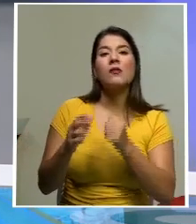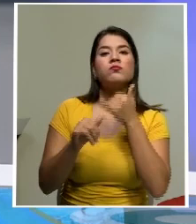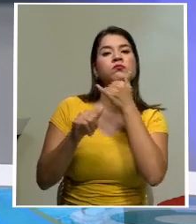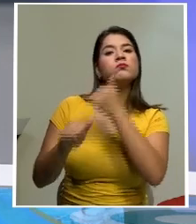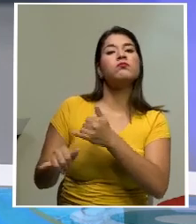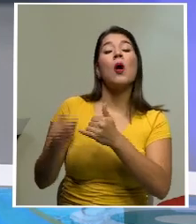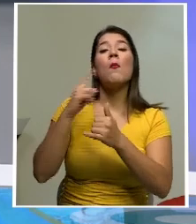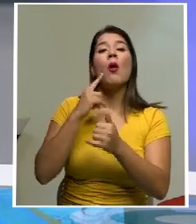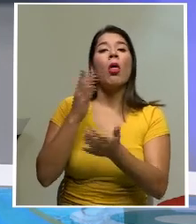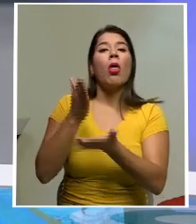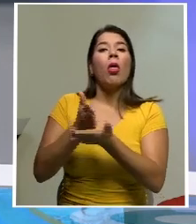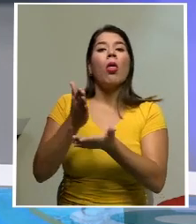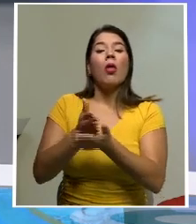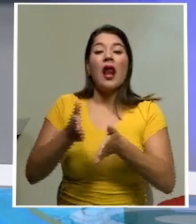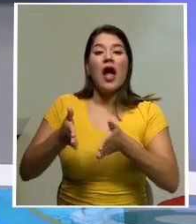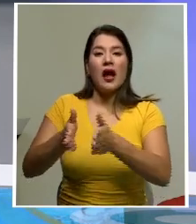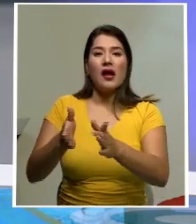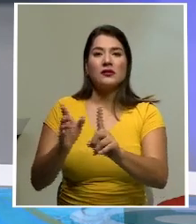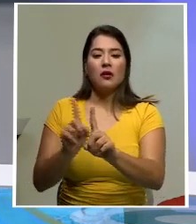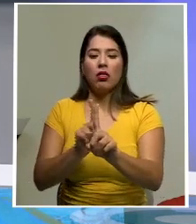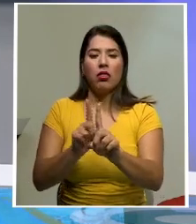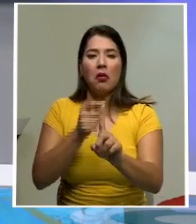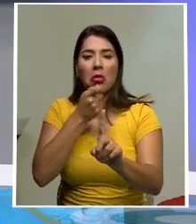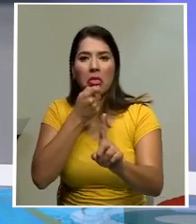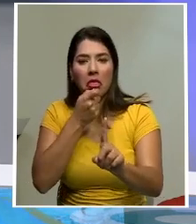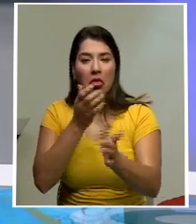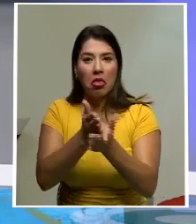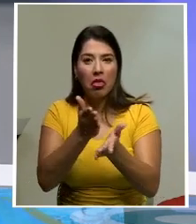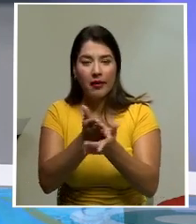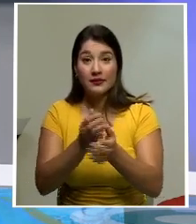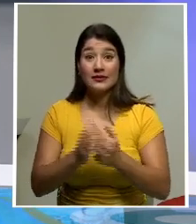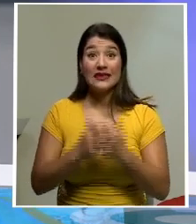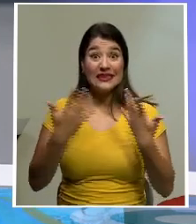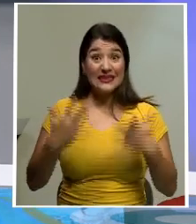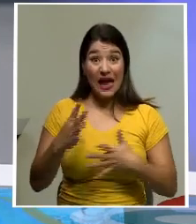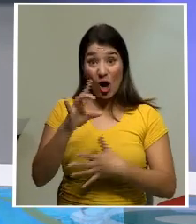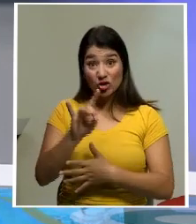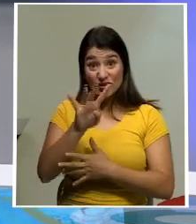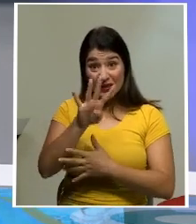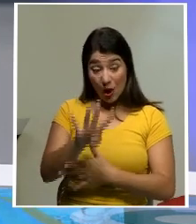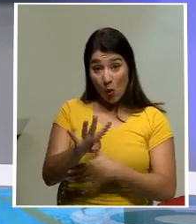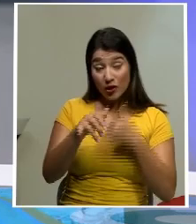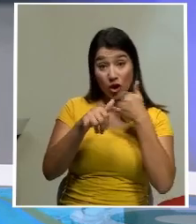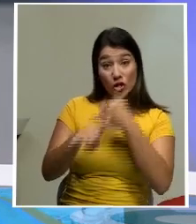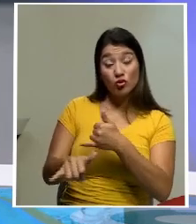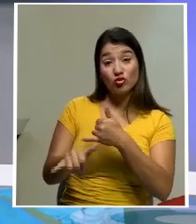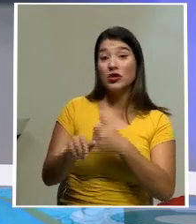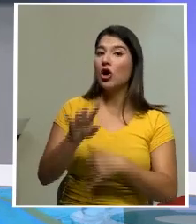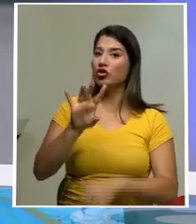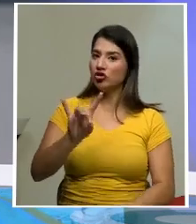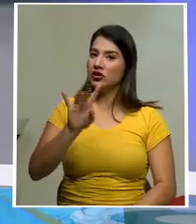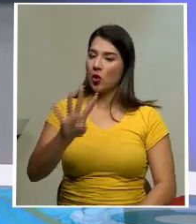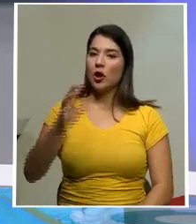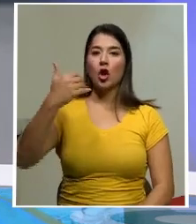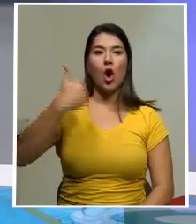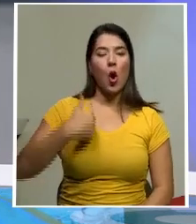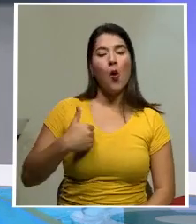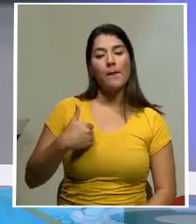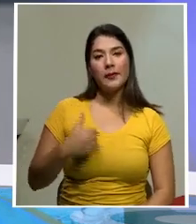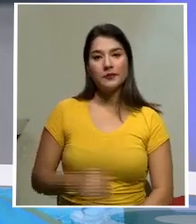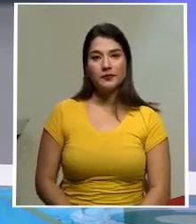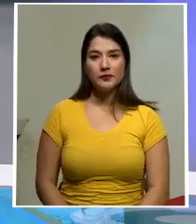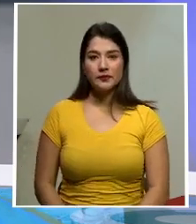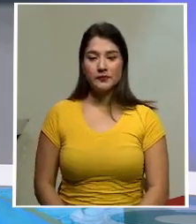que comenzó a regir esta ley en agosto del año anterior, se procesaron 84 hombres que cometieron algún delito tipificado en